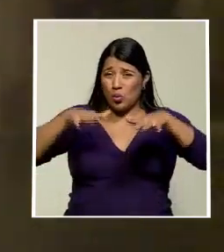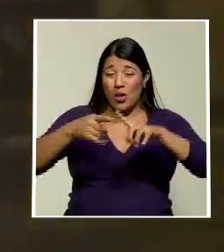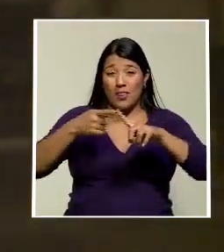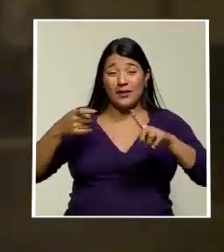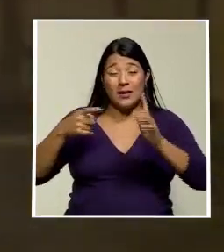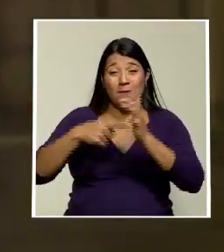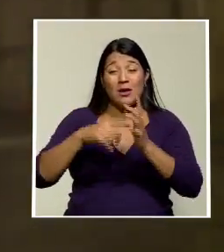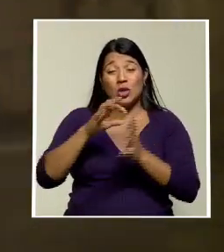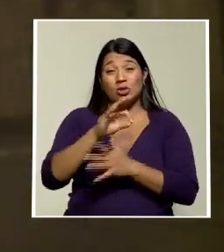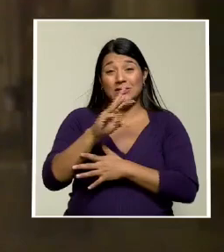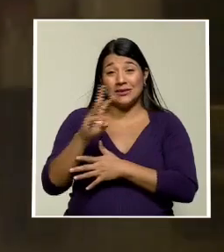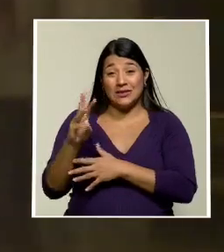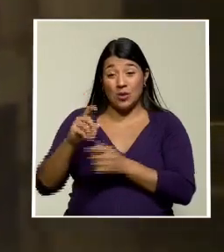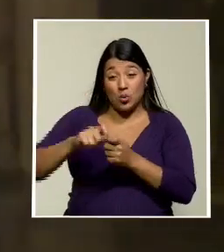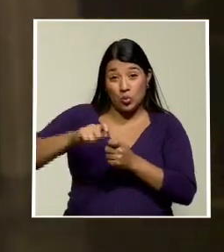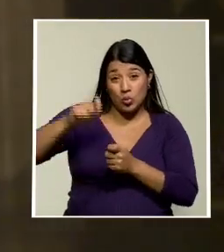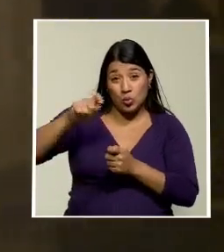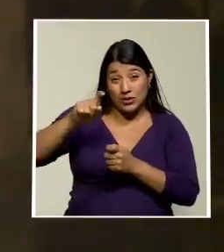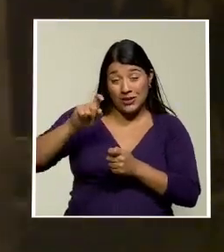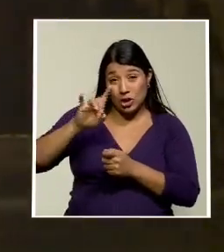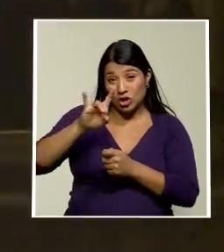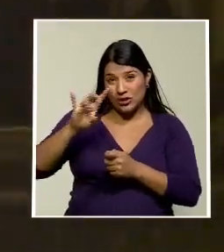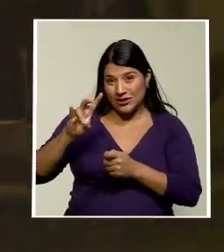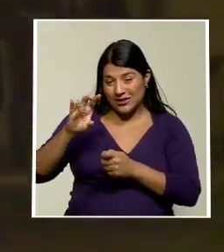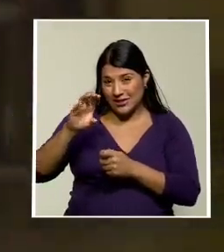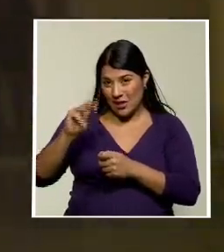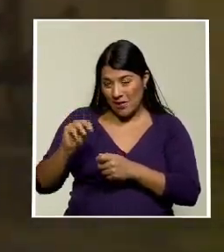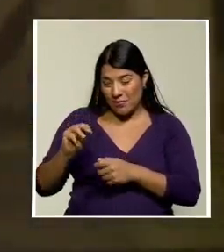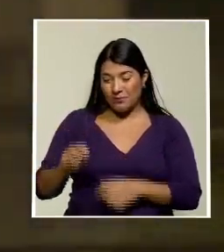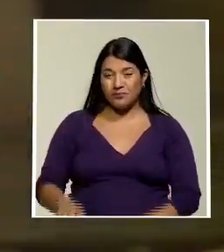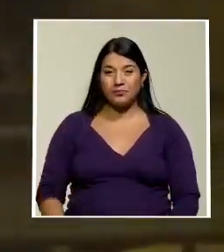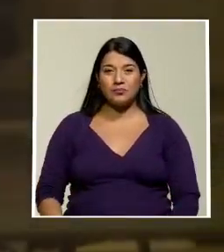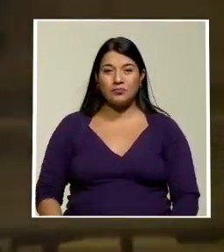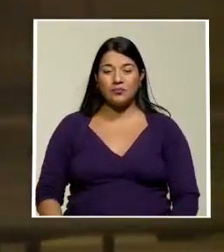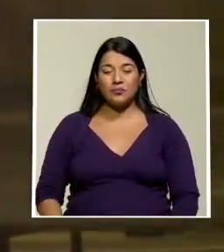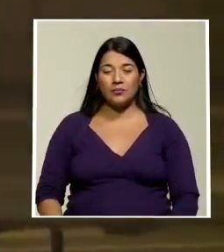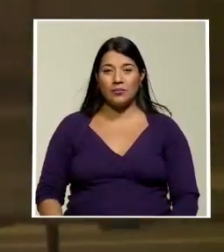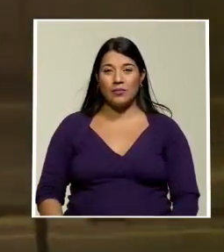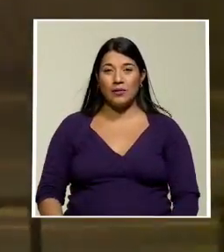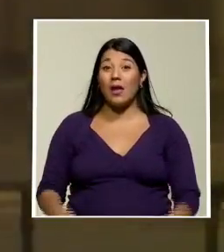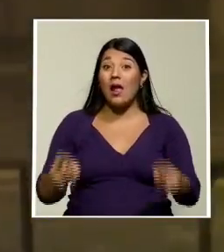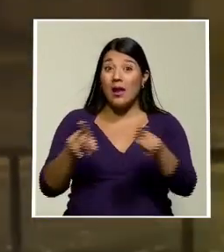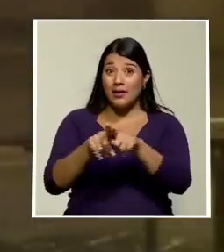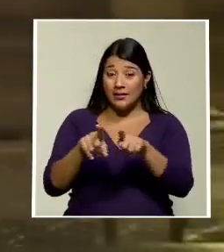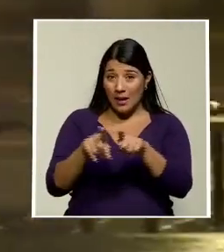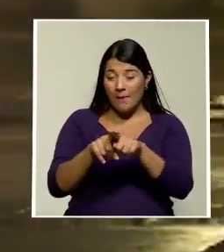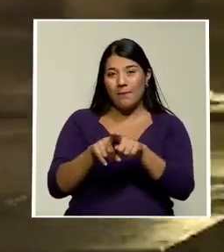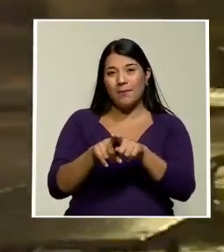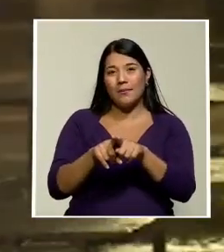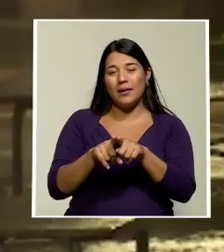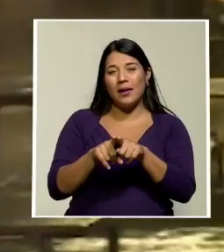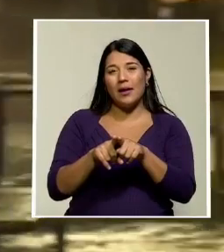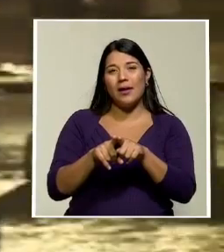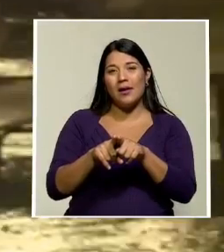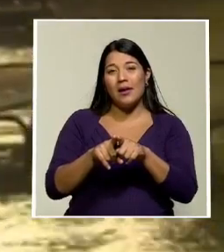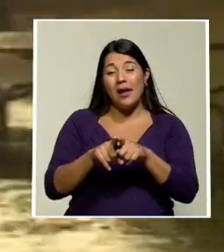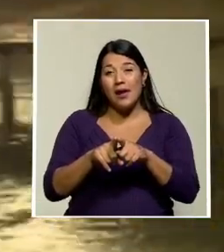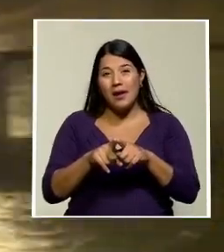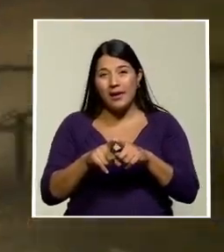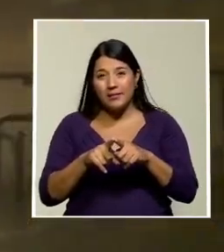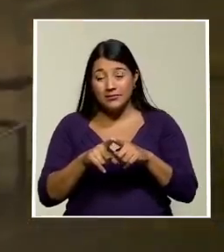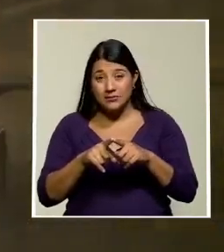alcanzando los 187 centímetros sobre el nivel del mar además de ser el acrónimo de módulo experimental